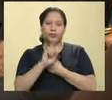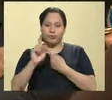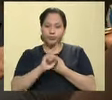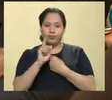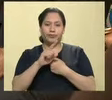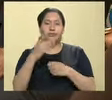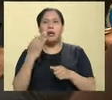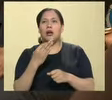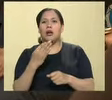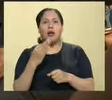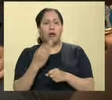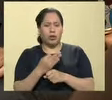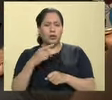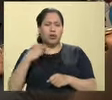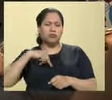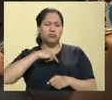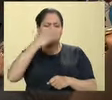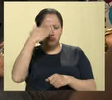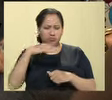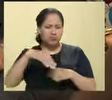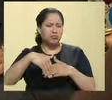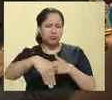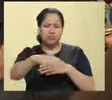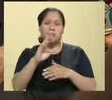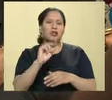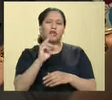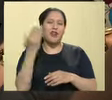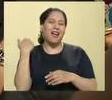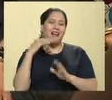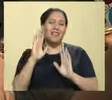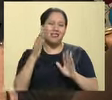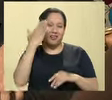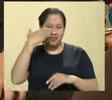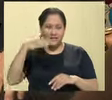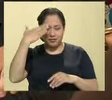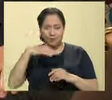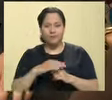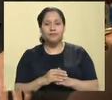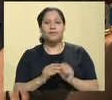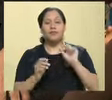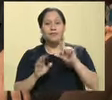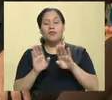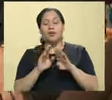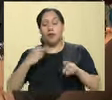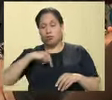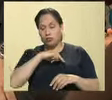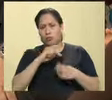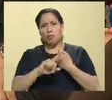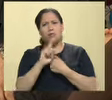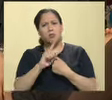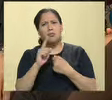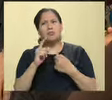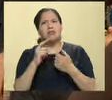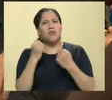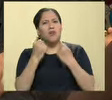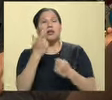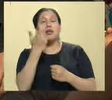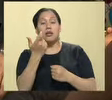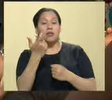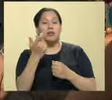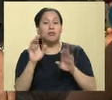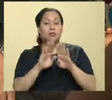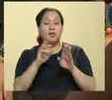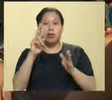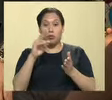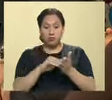son nuevos. Lo está enfrentando el IMSS porque vamos a tener problemas sí, claro. muy fuertes de economía en los ancianos a partir